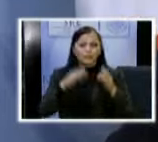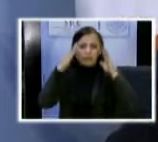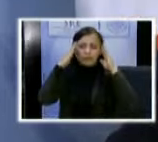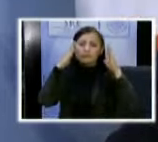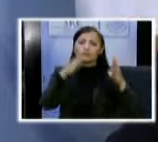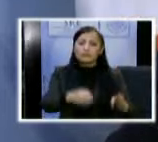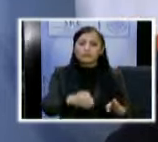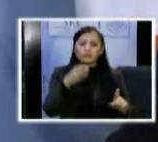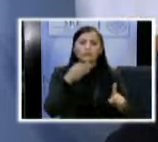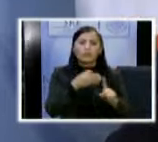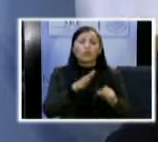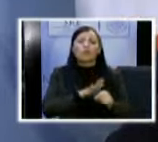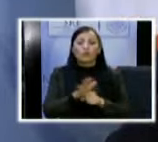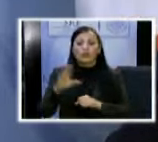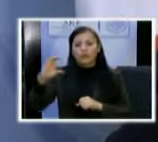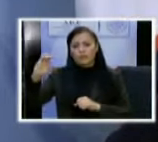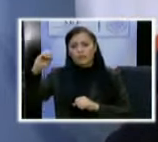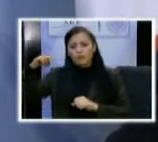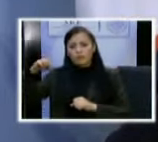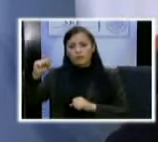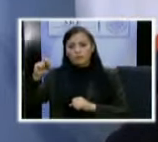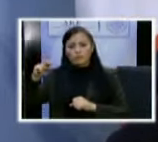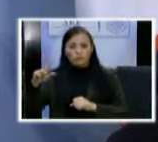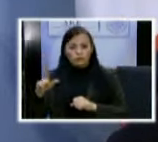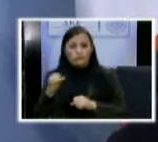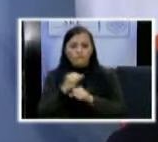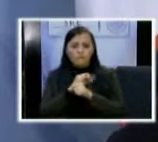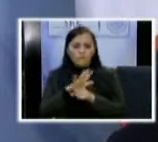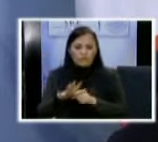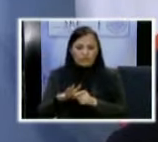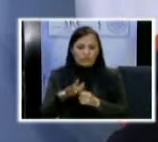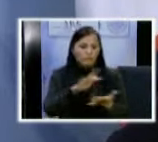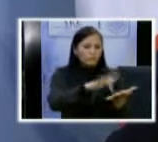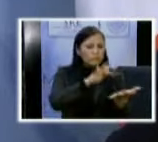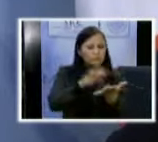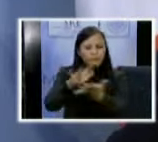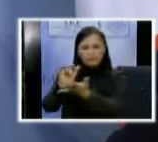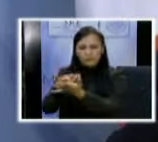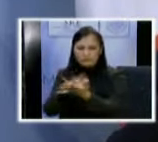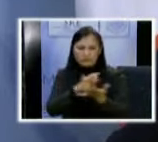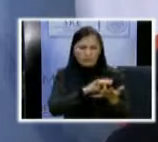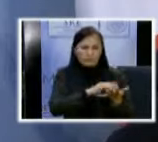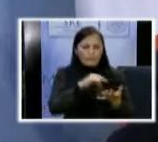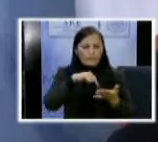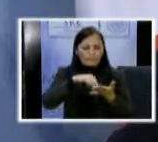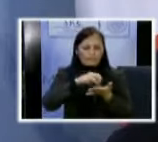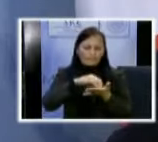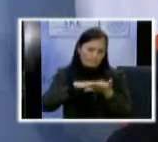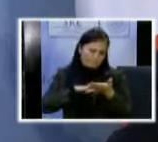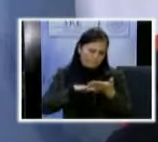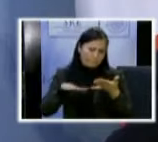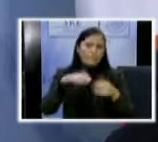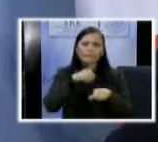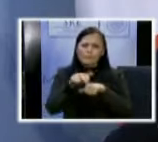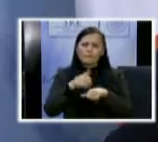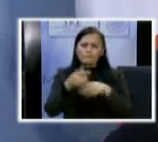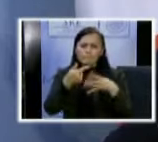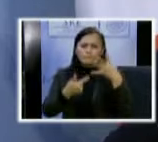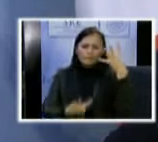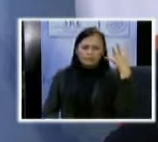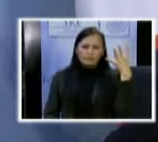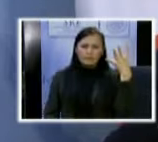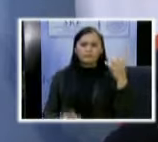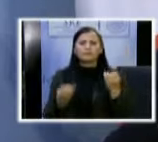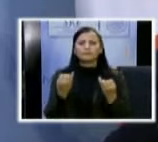es que nosotros en los consulados captemos la información, que de hecho ya la captamos, porque para la matrícula consular es exactamente lo mismo.